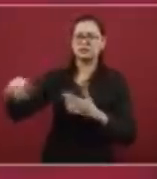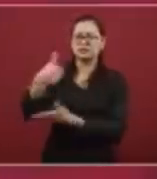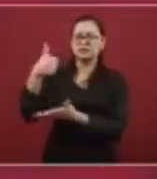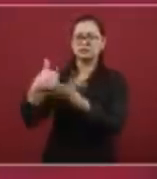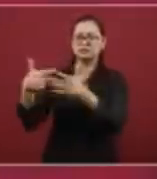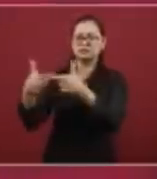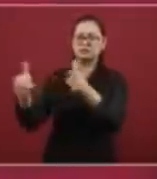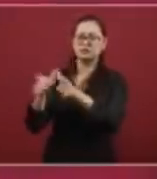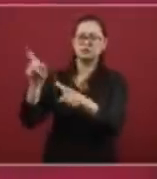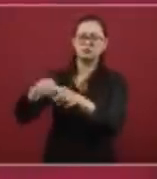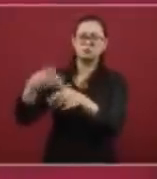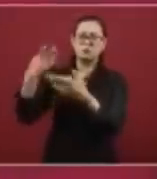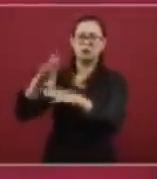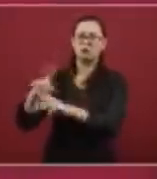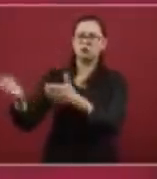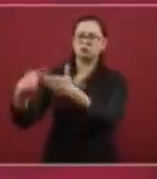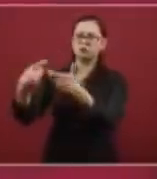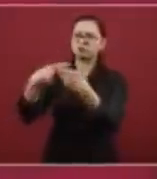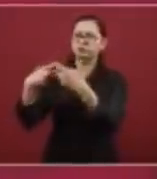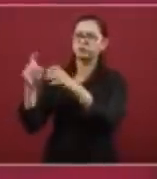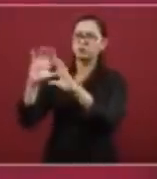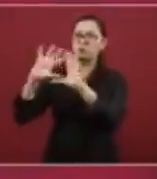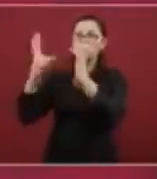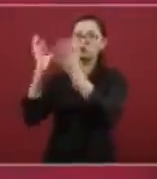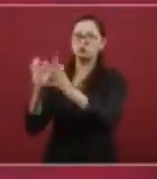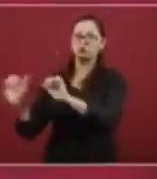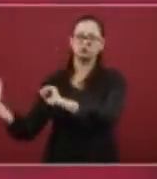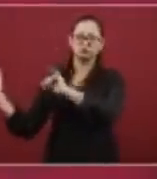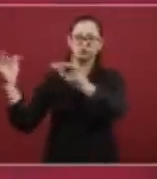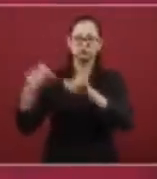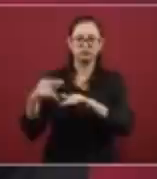nivel mundial hace